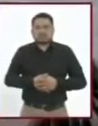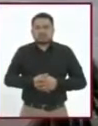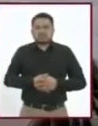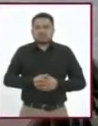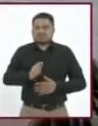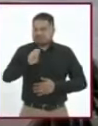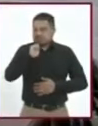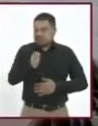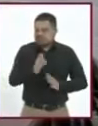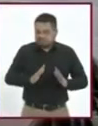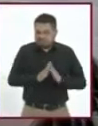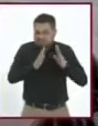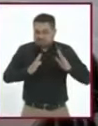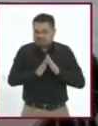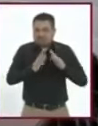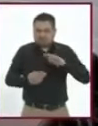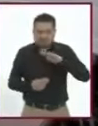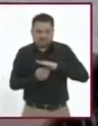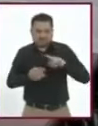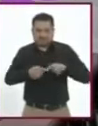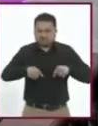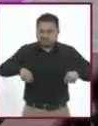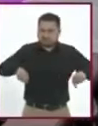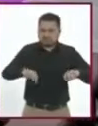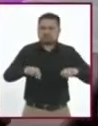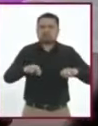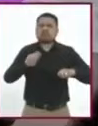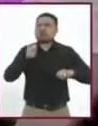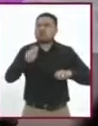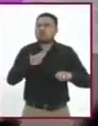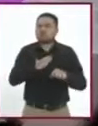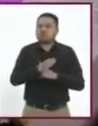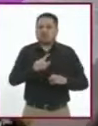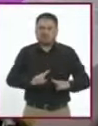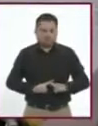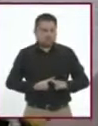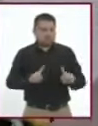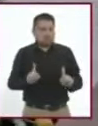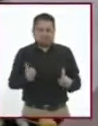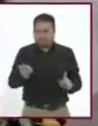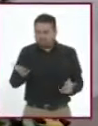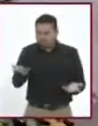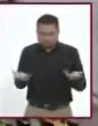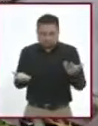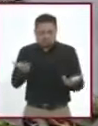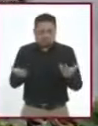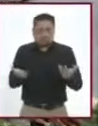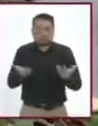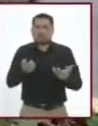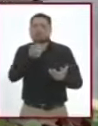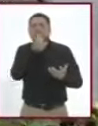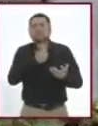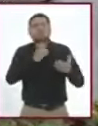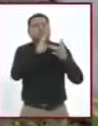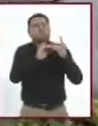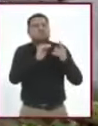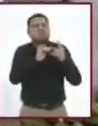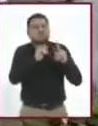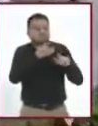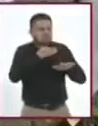¿Qué es un debate y una mesa redonda? ¿Cuál es la diferencia? Cuéntanos acerca